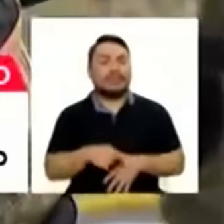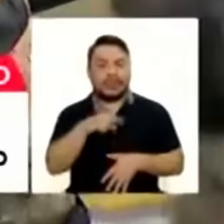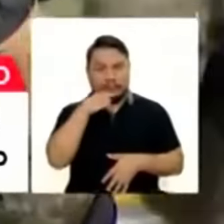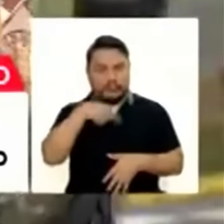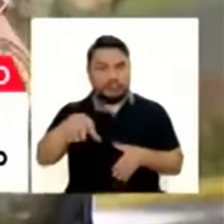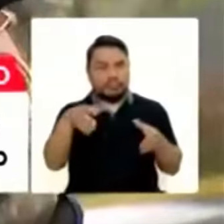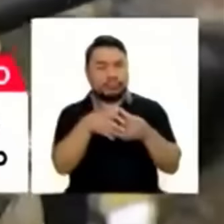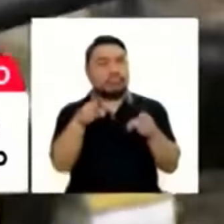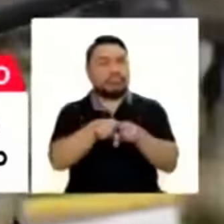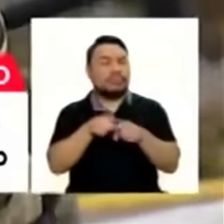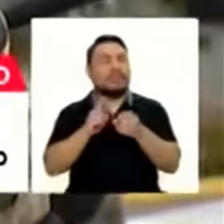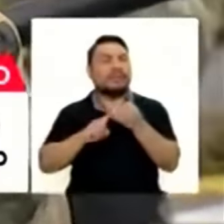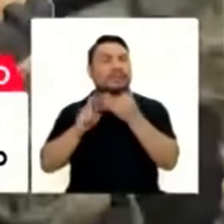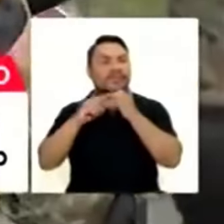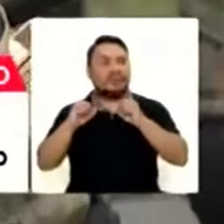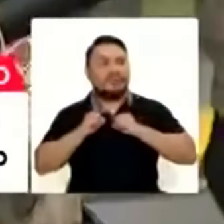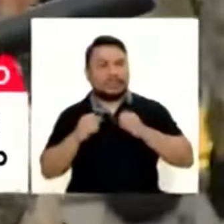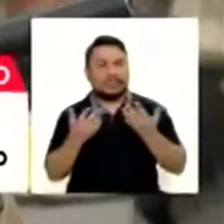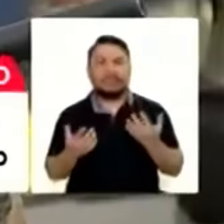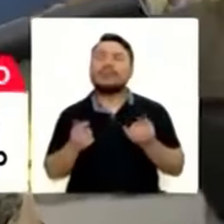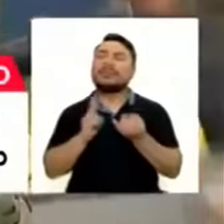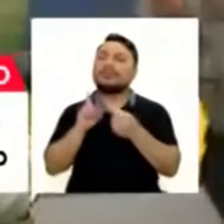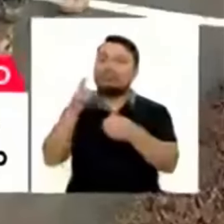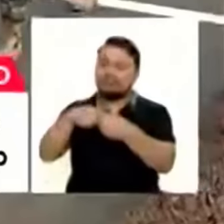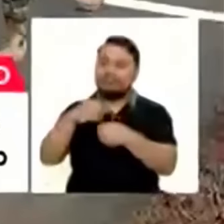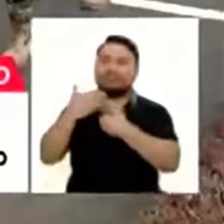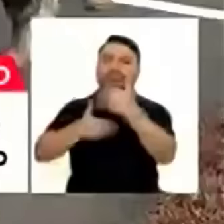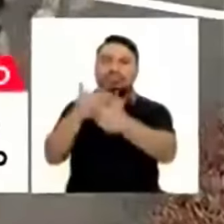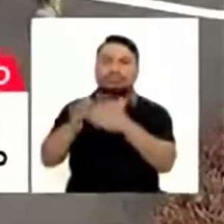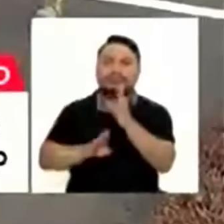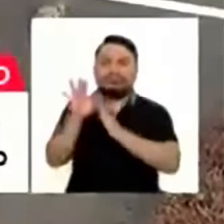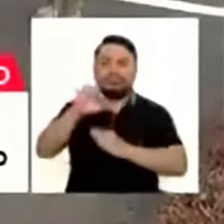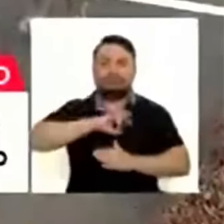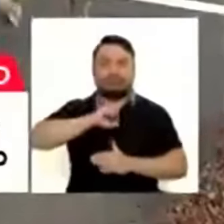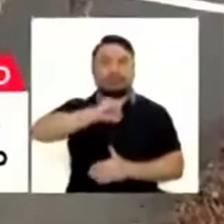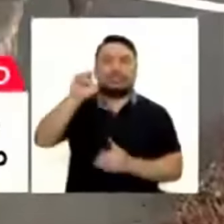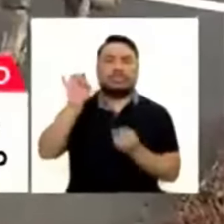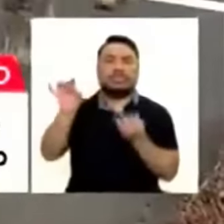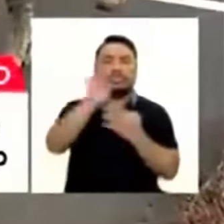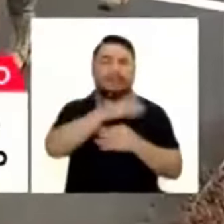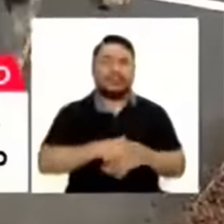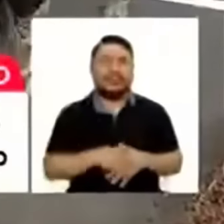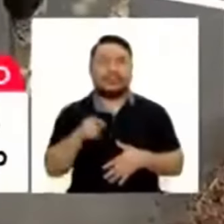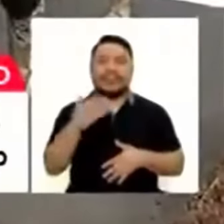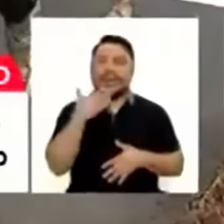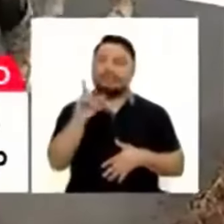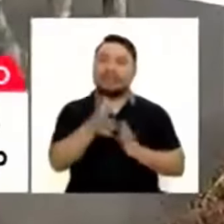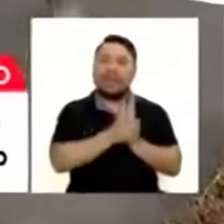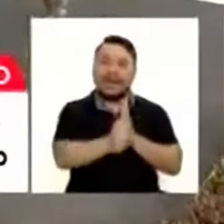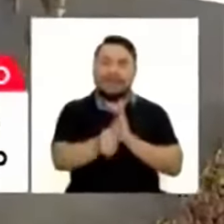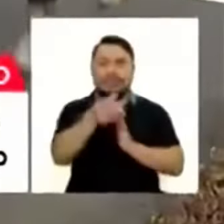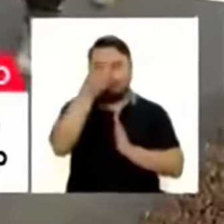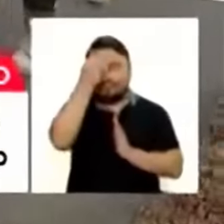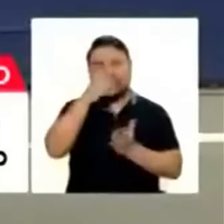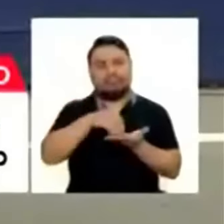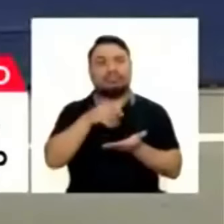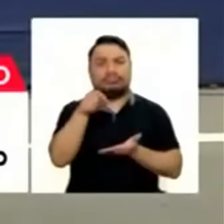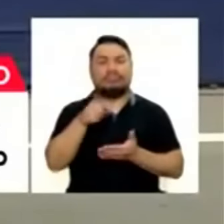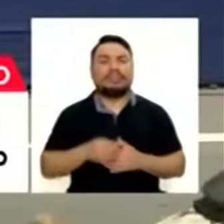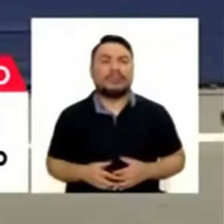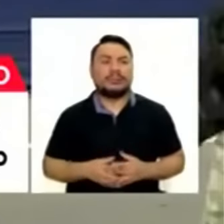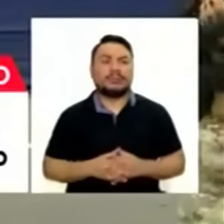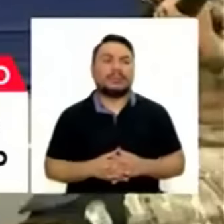en eventos deportivos, alcanzando ascensos y distinciones. Todo ello gracias a sus habilidades y capacidades.